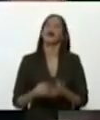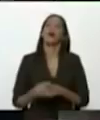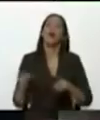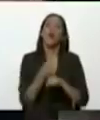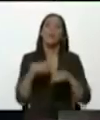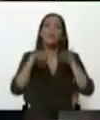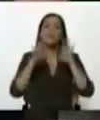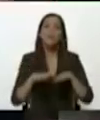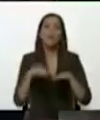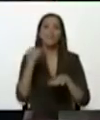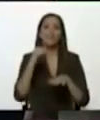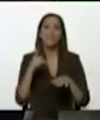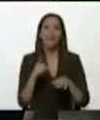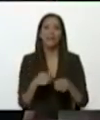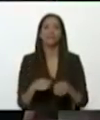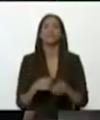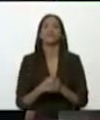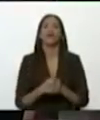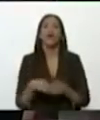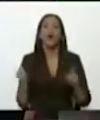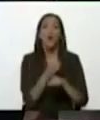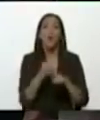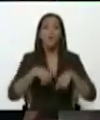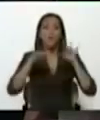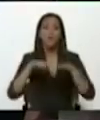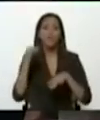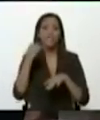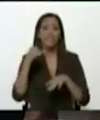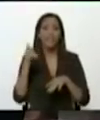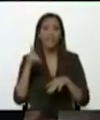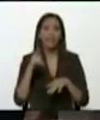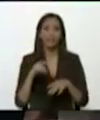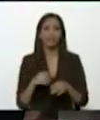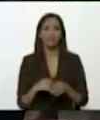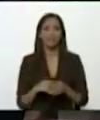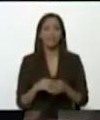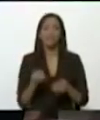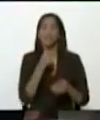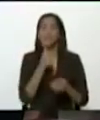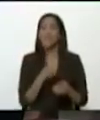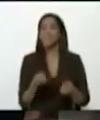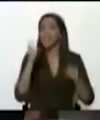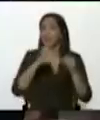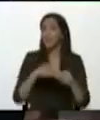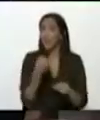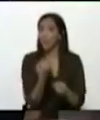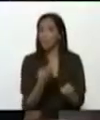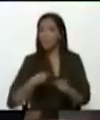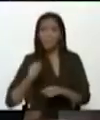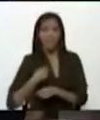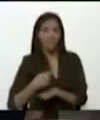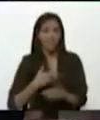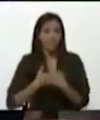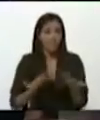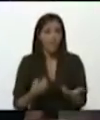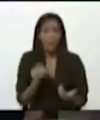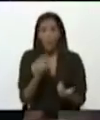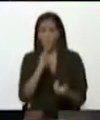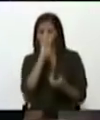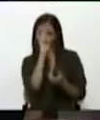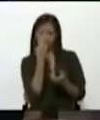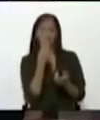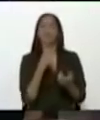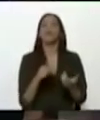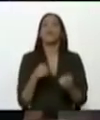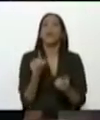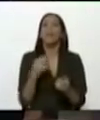de primero el día de hoy. ¡Golpe frustrado en ZK! ¿Quiénes estaban vinculados? ¿Cuánta plata ofrecieron? ¿Cuánta gente se volteó? ¿Cuánta